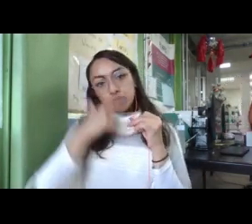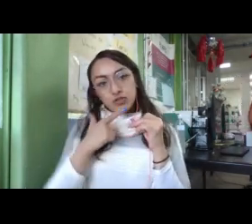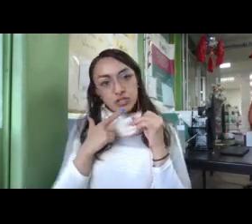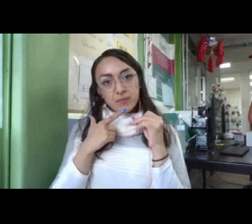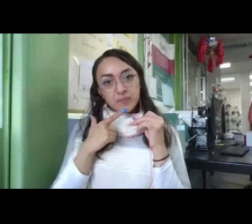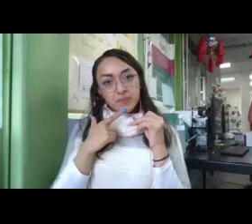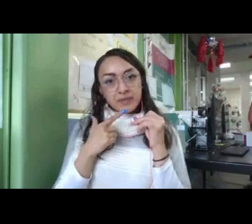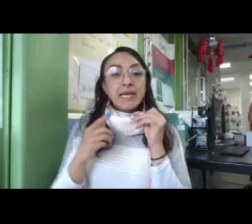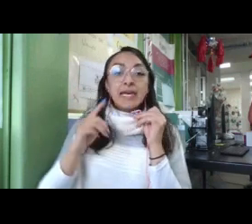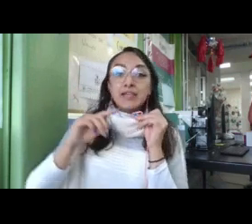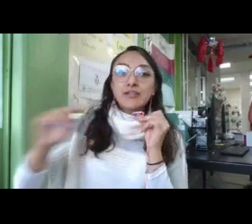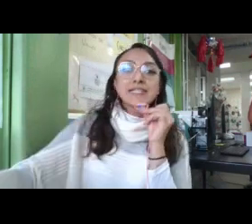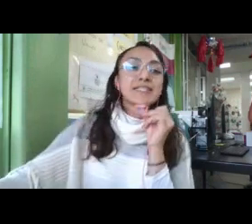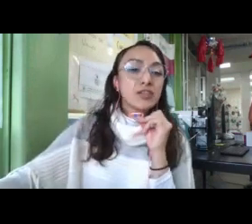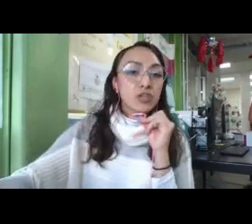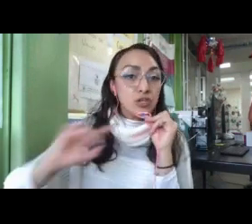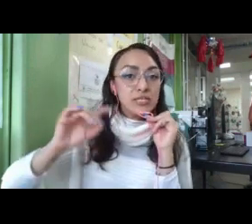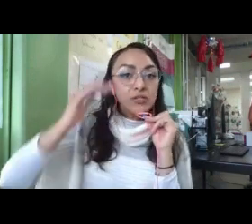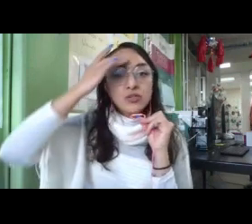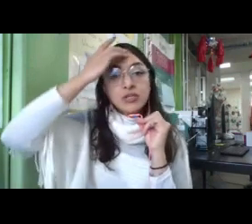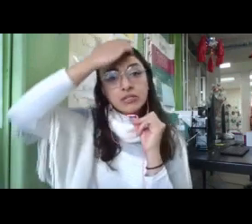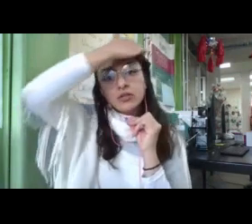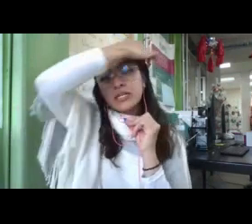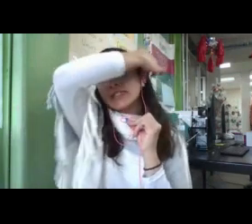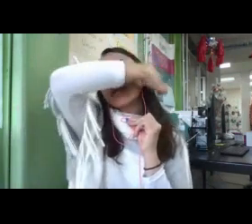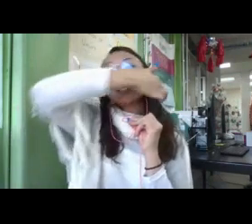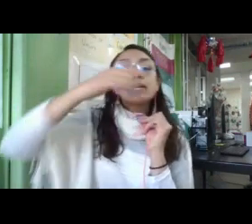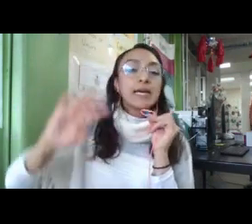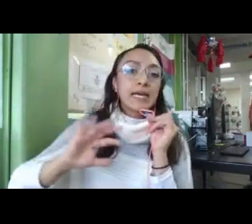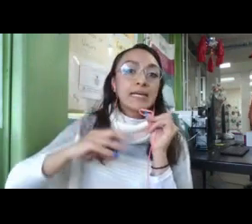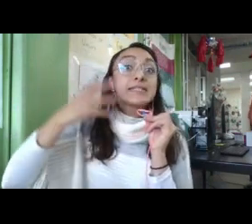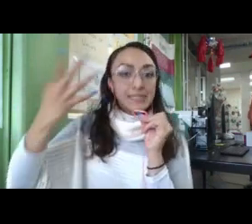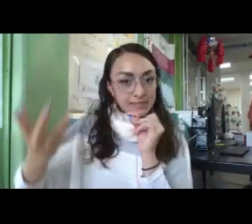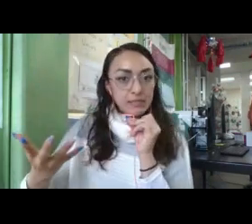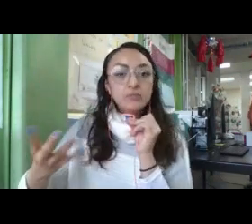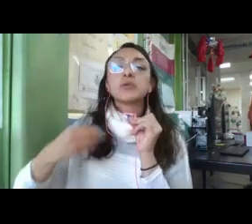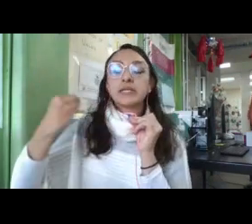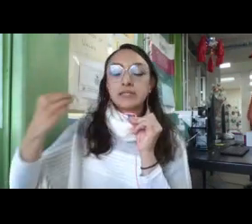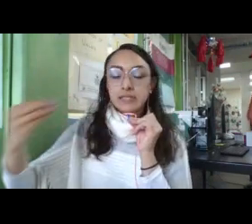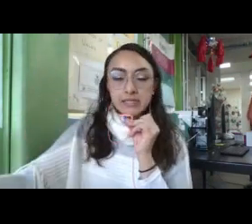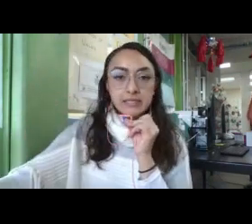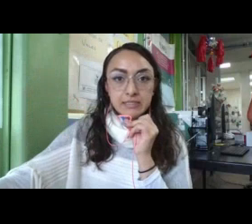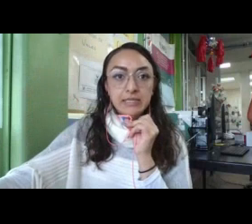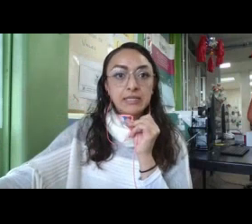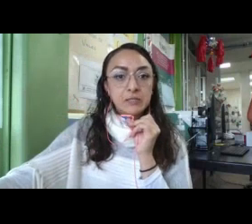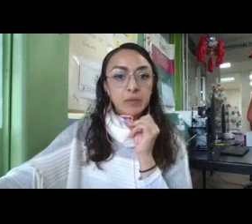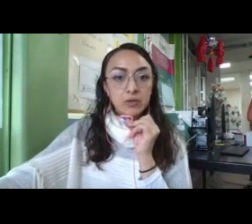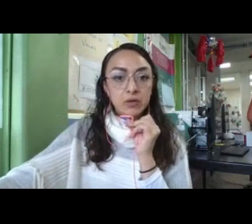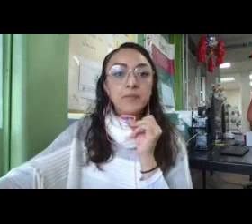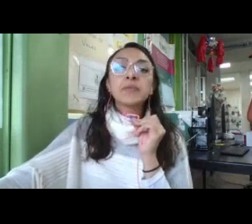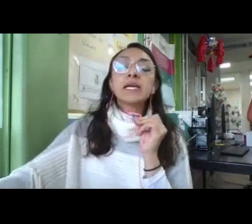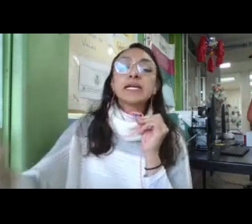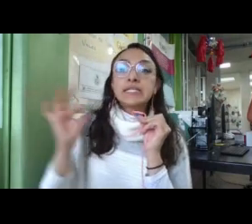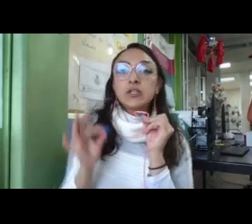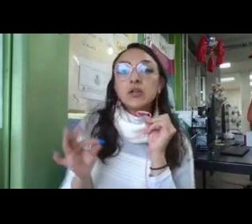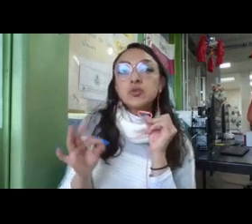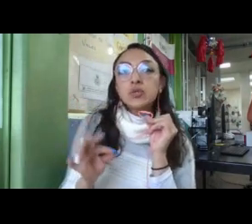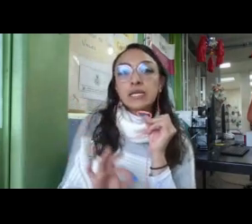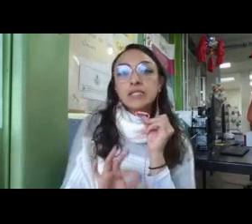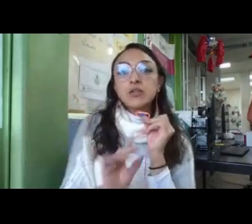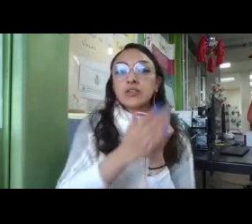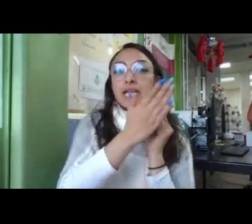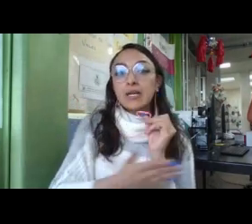la noche. Entonces, todos esos conectores que existen, porque sí existen en español, si